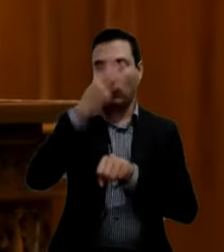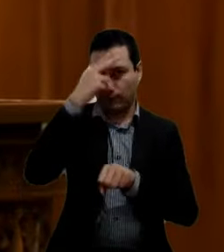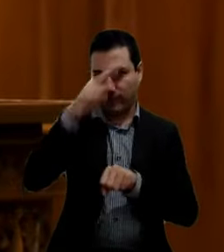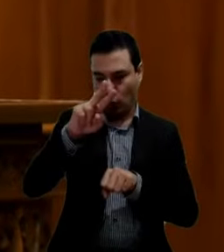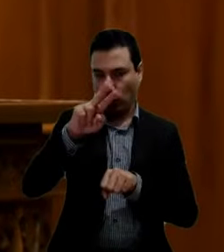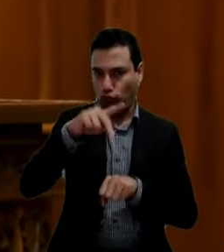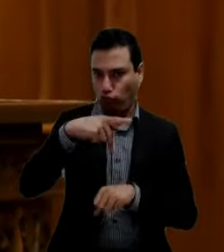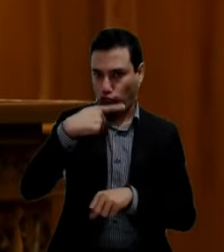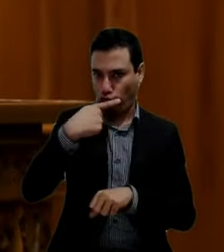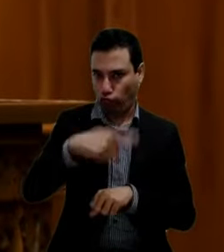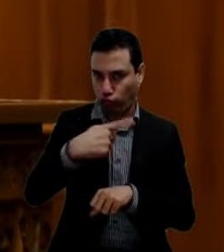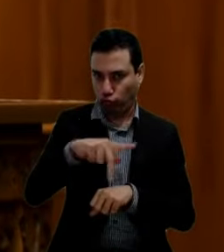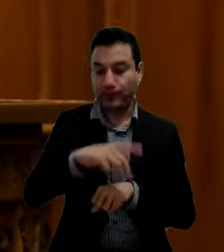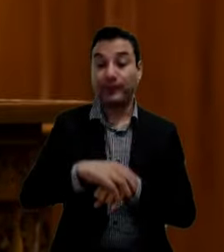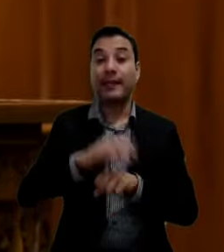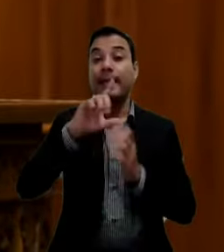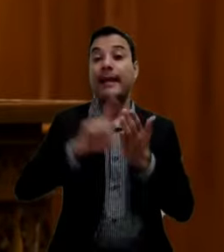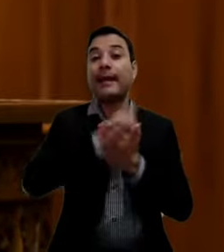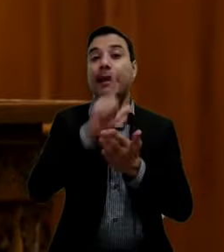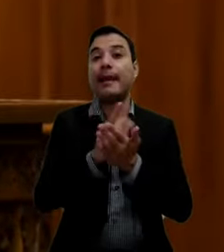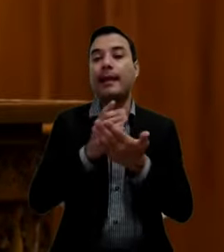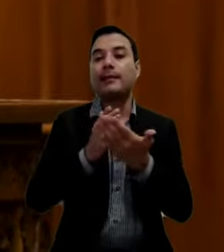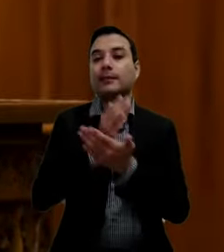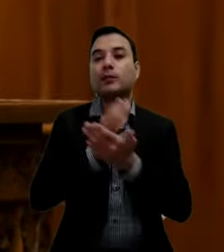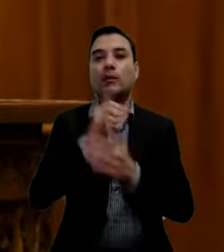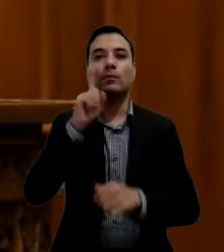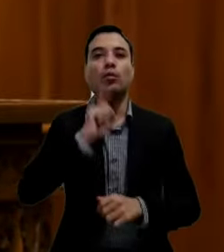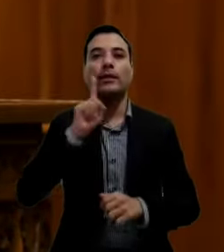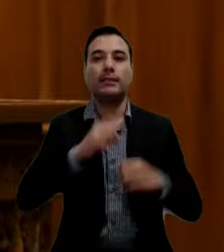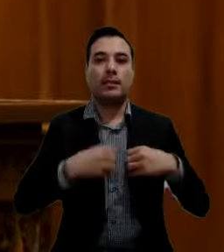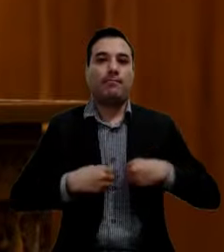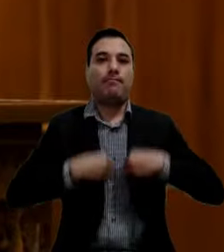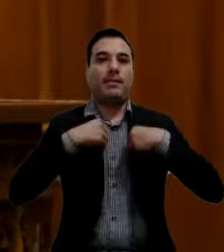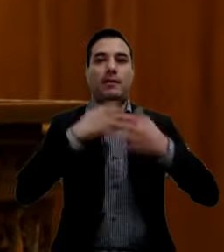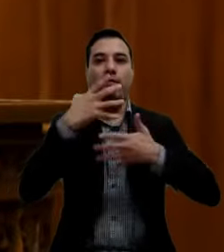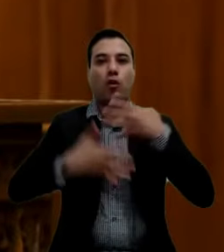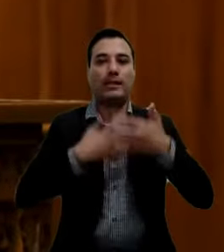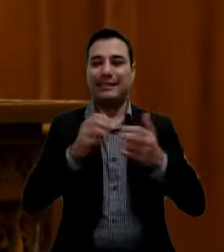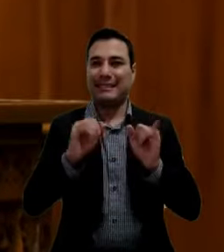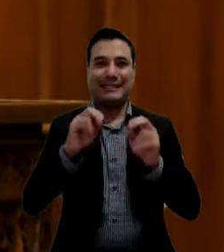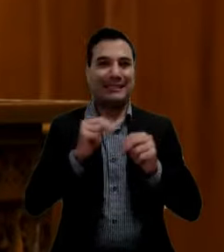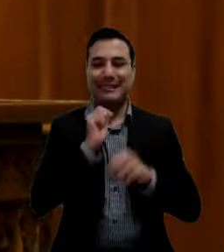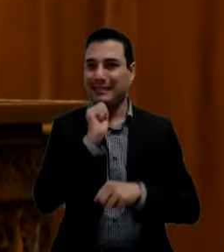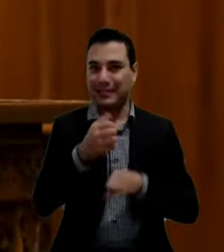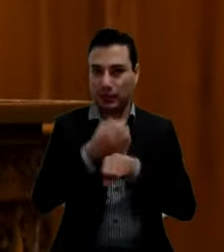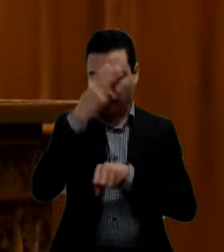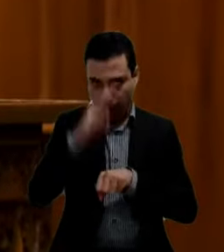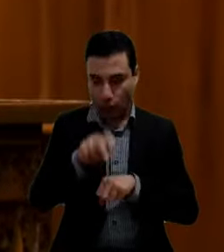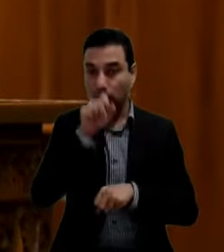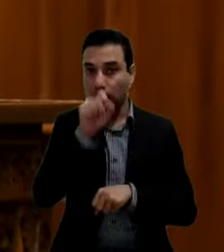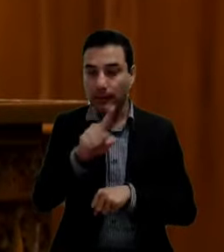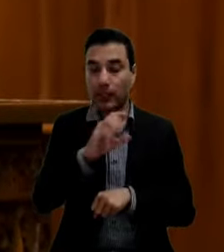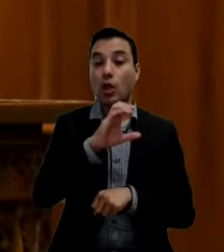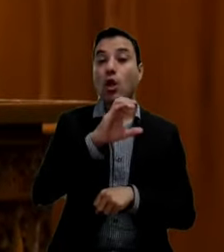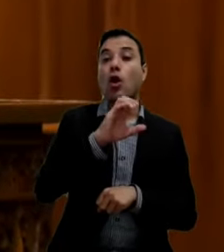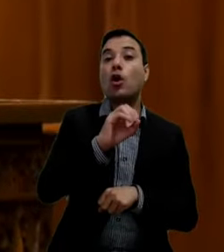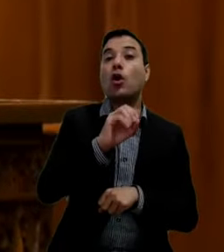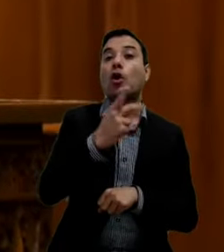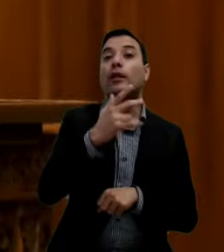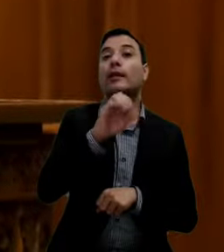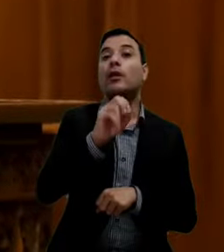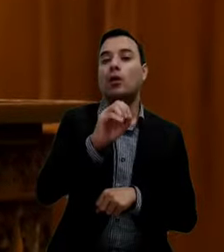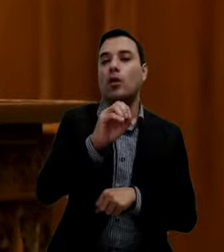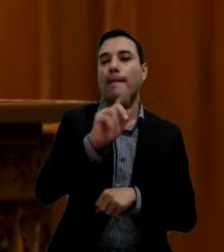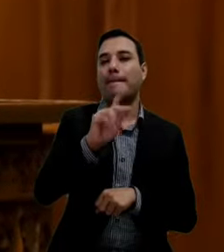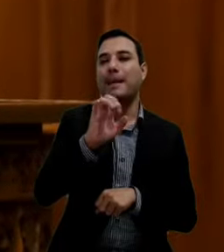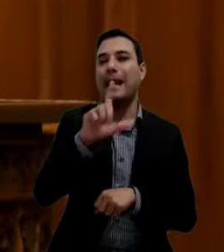México, la Ley de Acceso a las Mujeres a una Vida Libre de Violencia del Estado de México y el Código Penal del Estado de México en